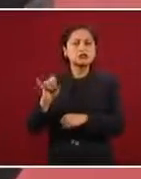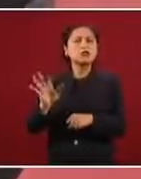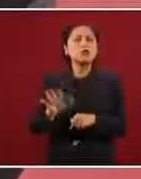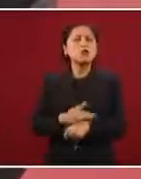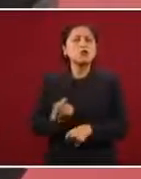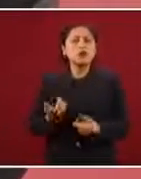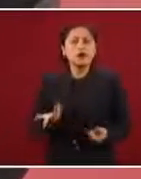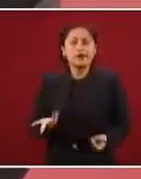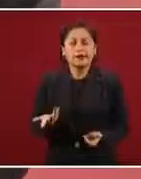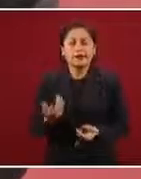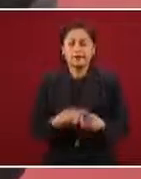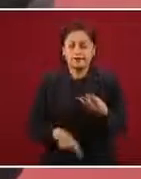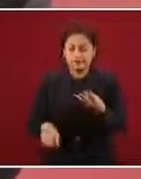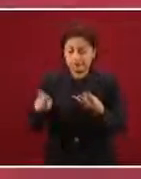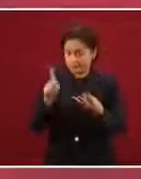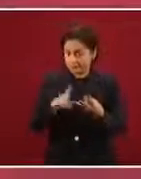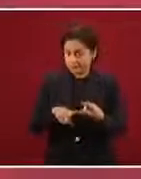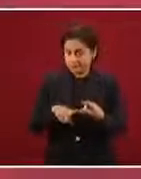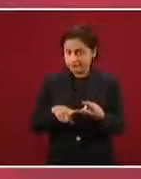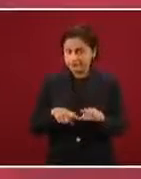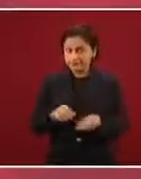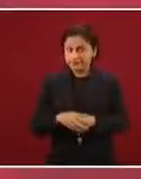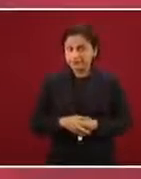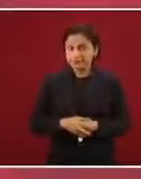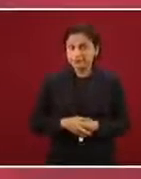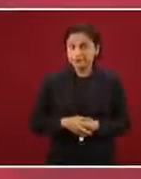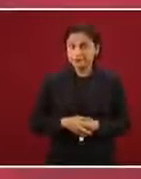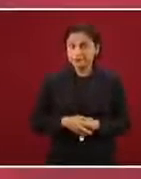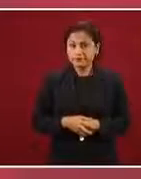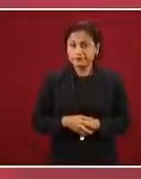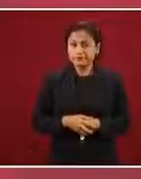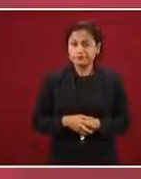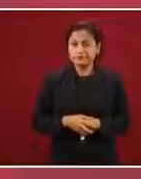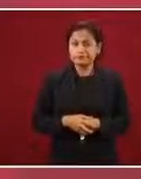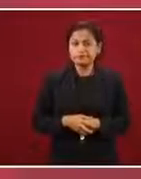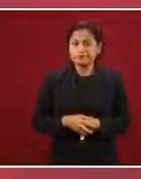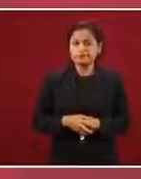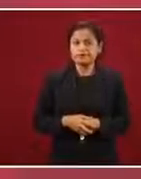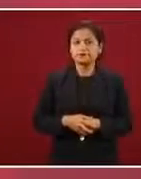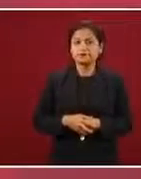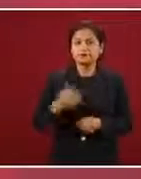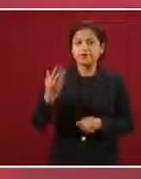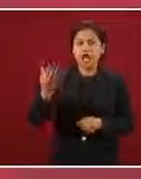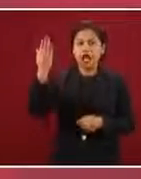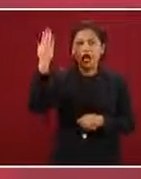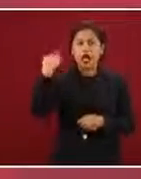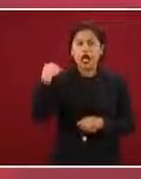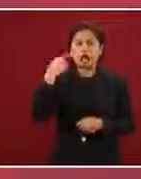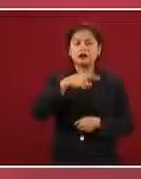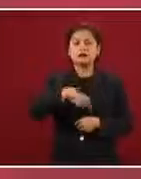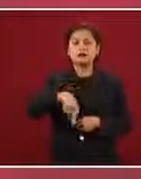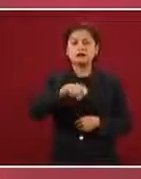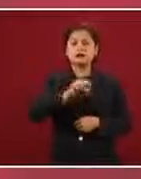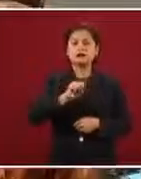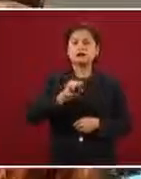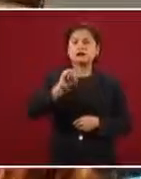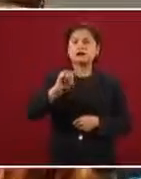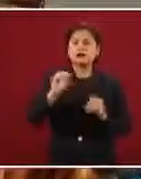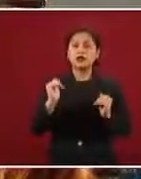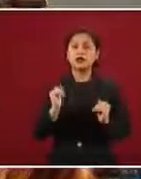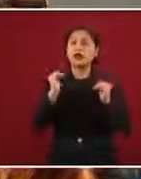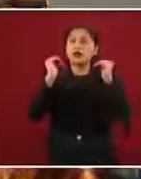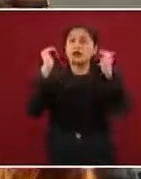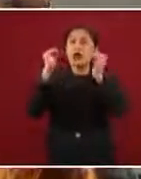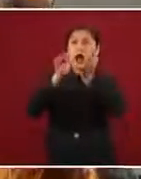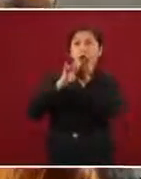llegaron a sostener que lo importante era apoyar a los de arriba, porque si llovía